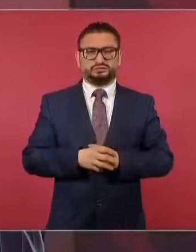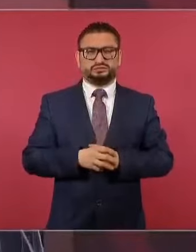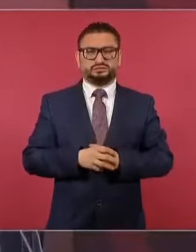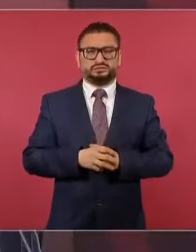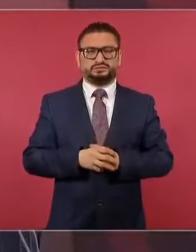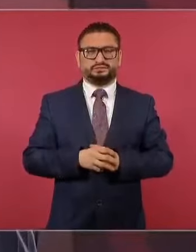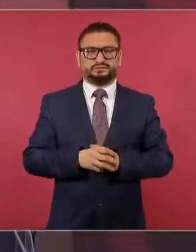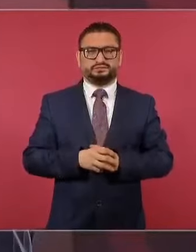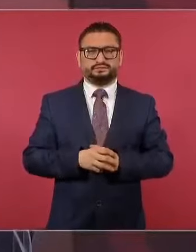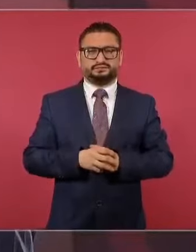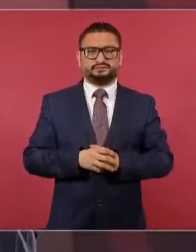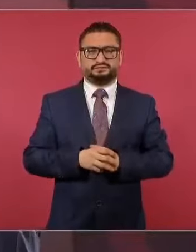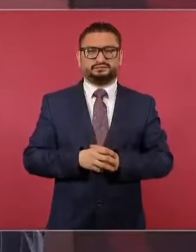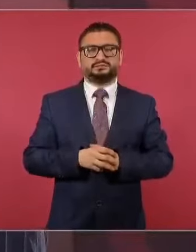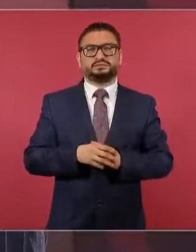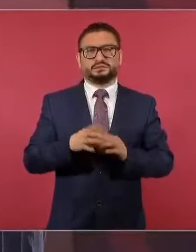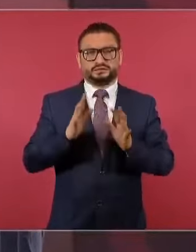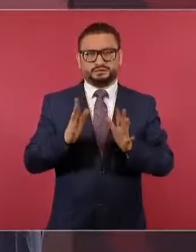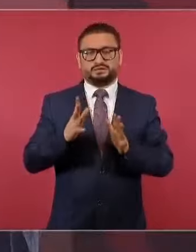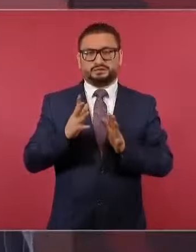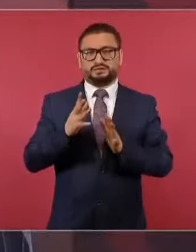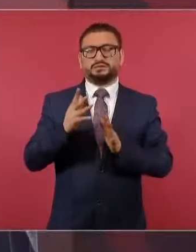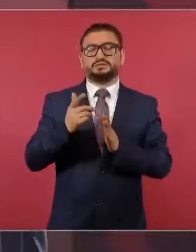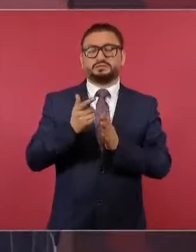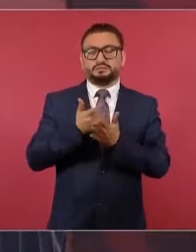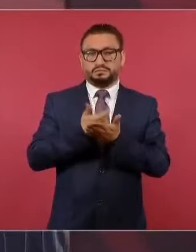Nivel 2. Entonces, aparte del sueldo